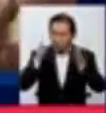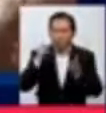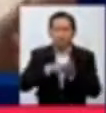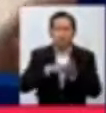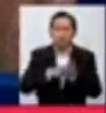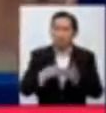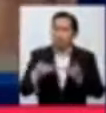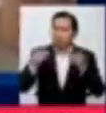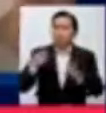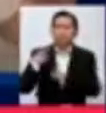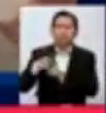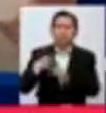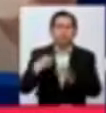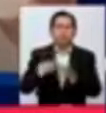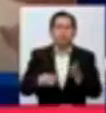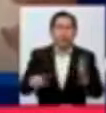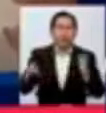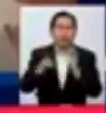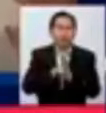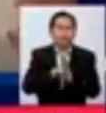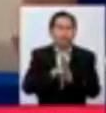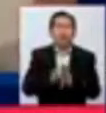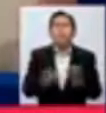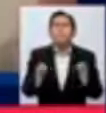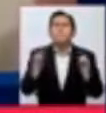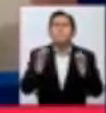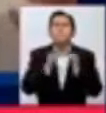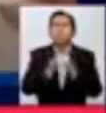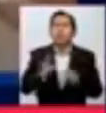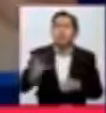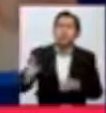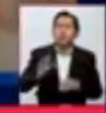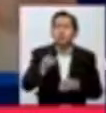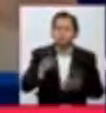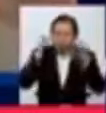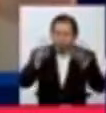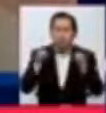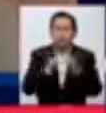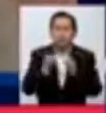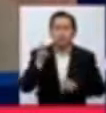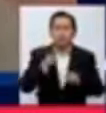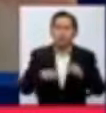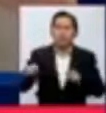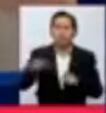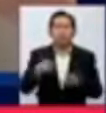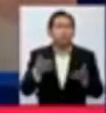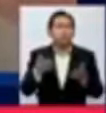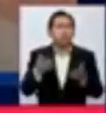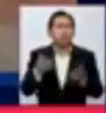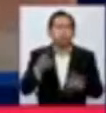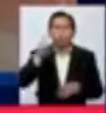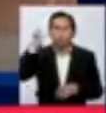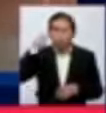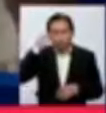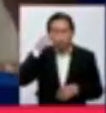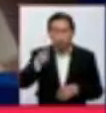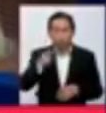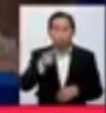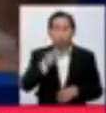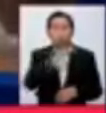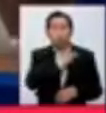en la implementación de la norma, especialmente en los actores más cercanos a la población, como son gobiernos